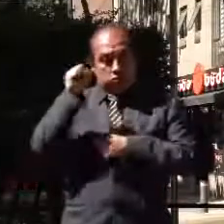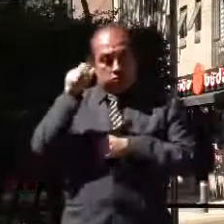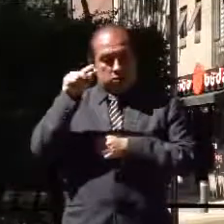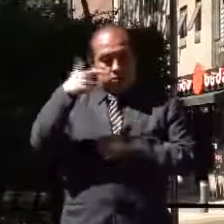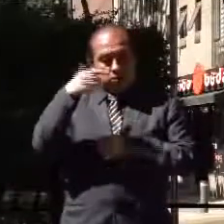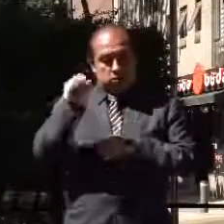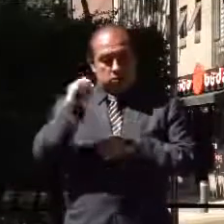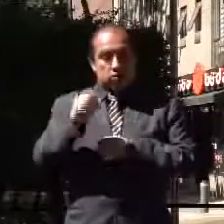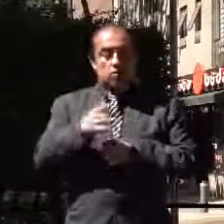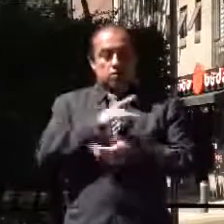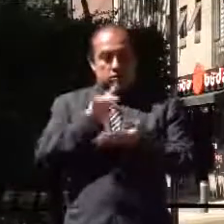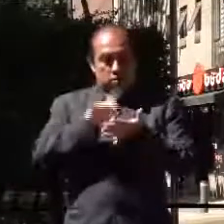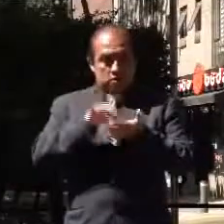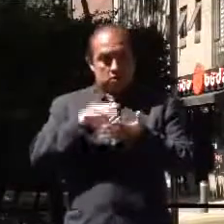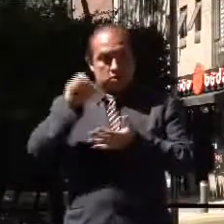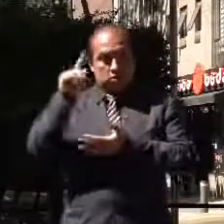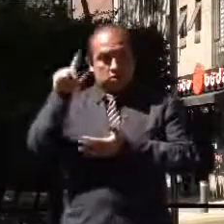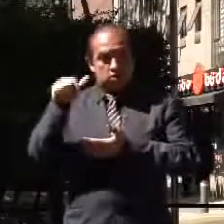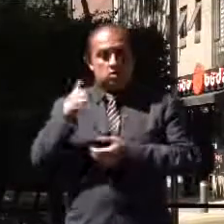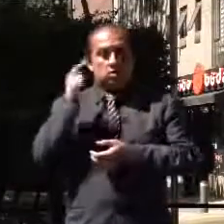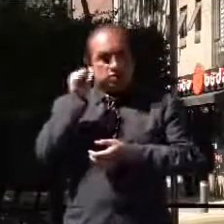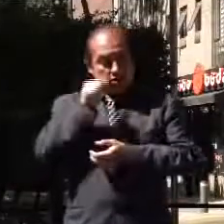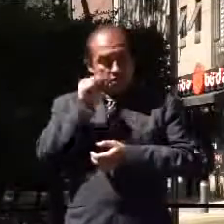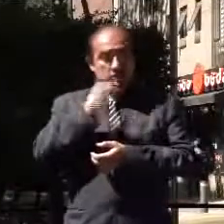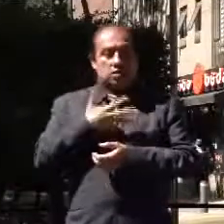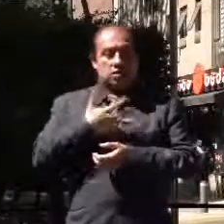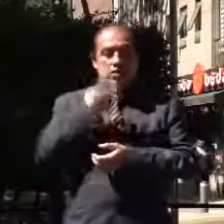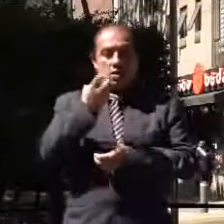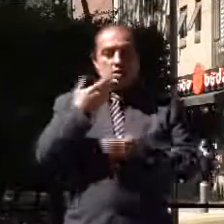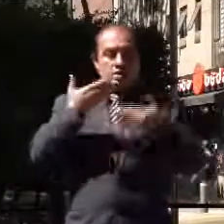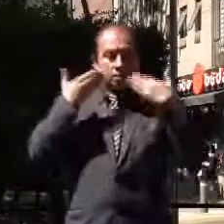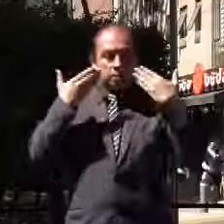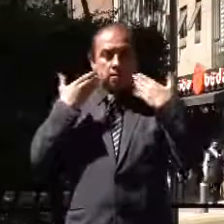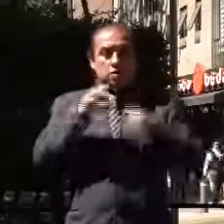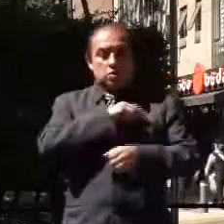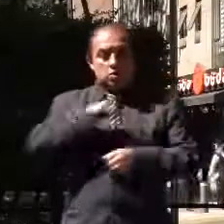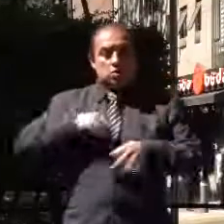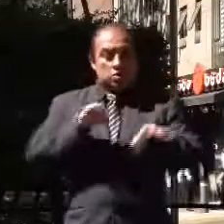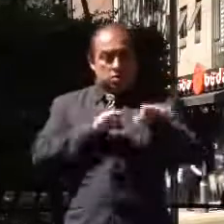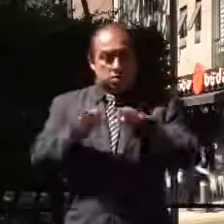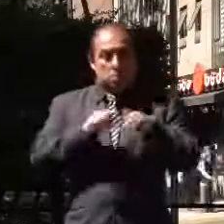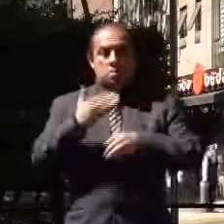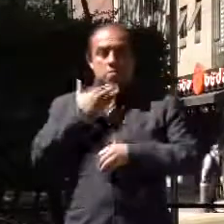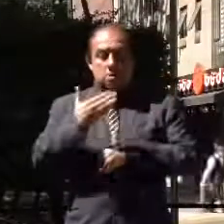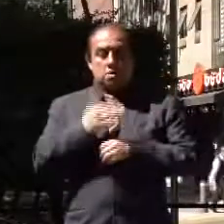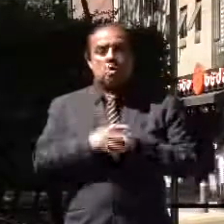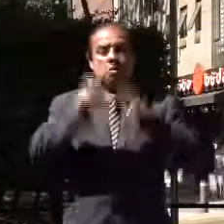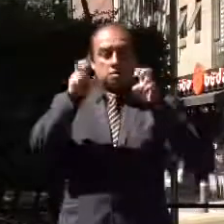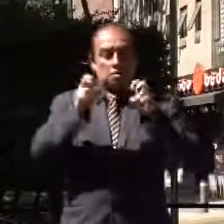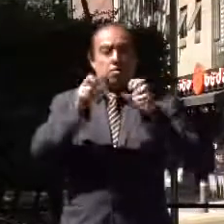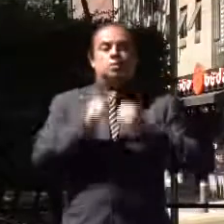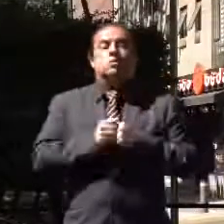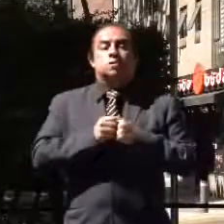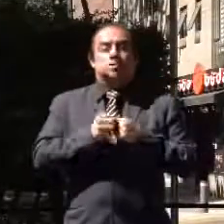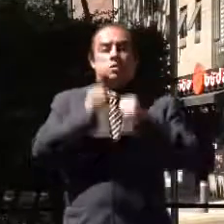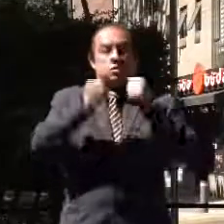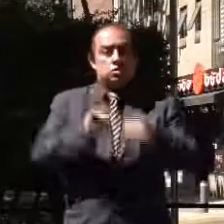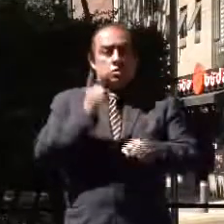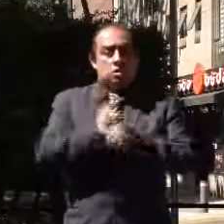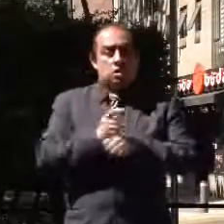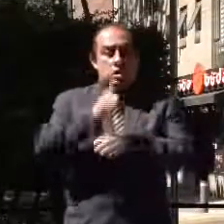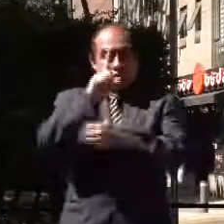Santiago también siempre ha habido esta disposición y hemos trabajado muy bien en temas de seguridad, en temas de agua, en temas